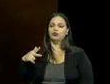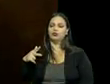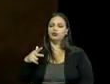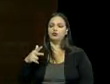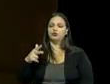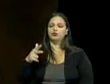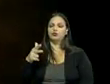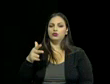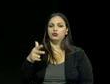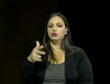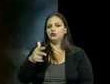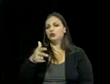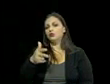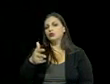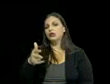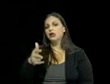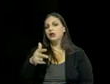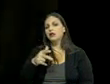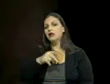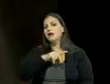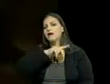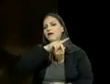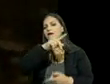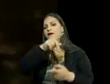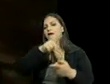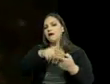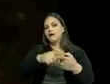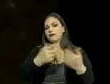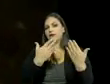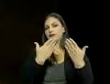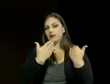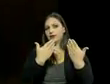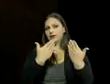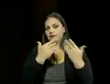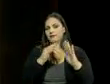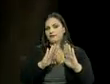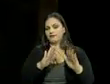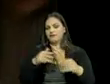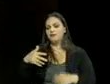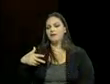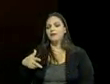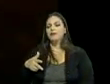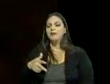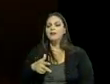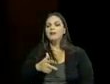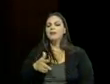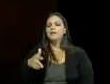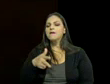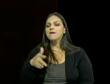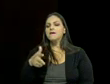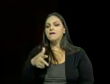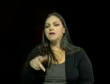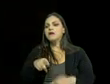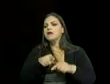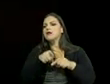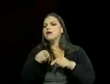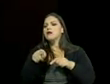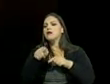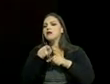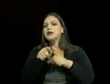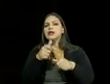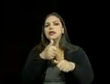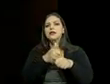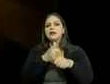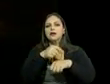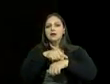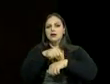donde 7 malhechores se llevaron prácticamente todo, mi querida Luis. Los desvalijaron y también sostienen